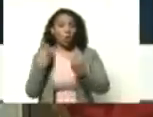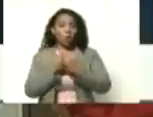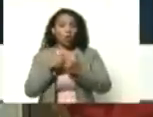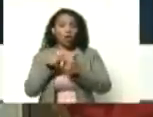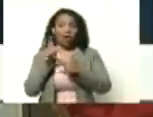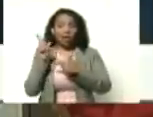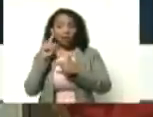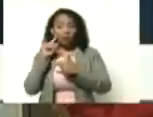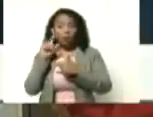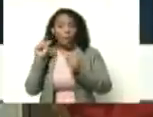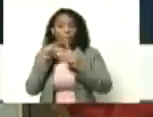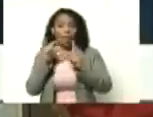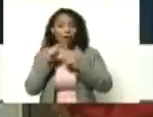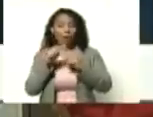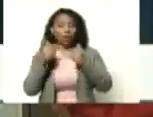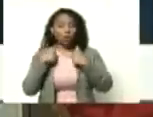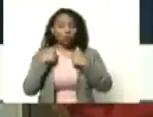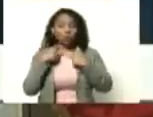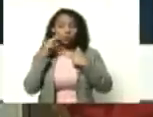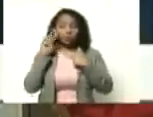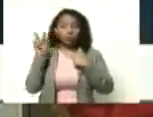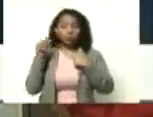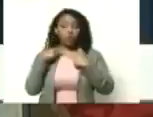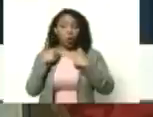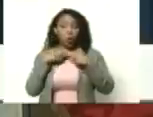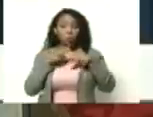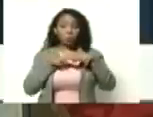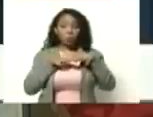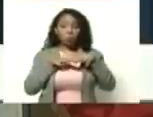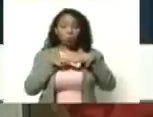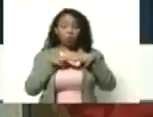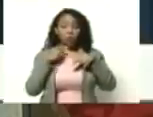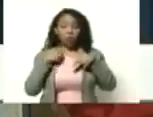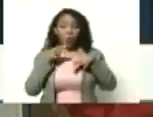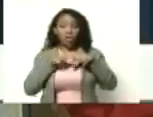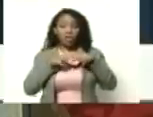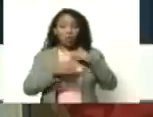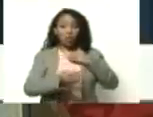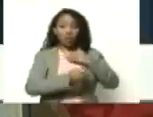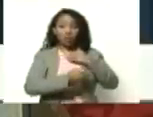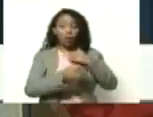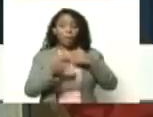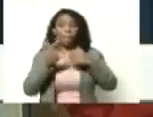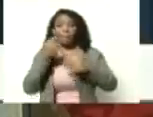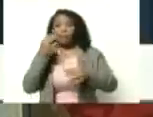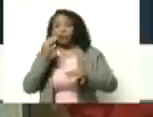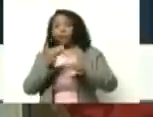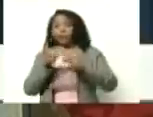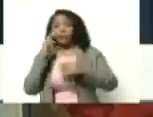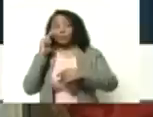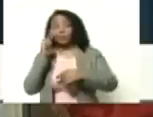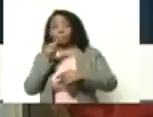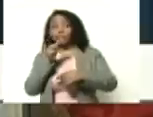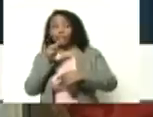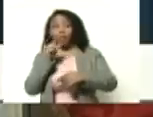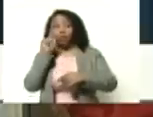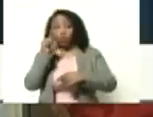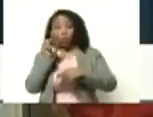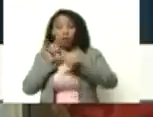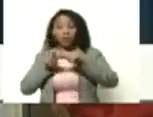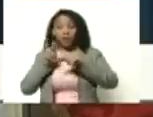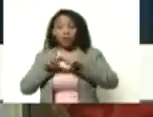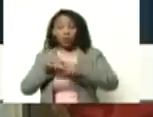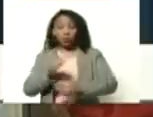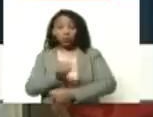palabras textuales un niño un niño de pecho bien menos mal imagínate tú si tú eres un niño de